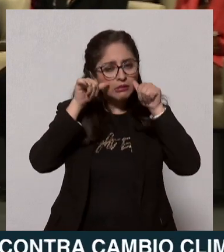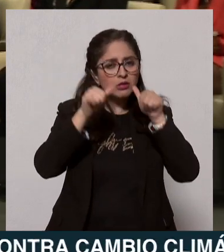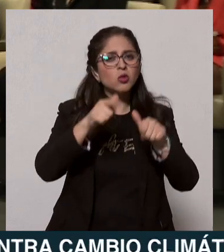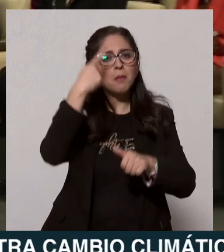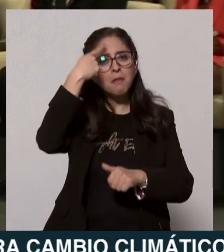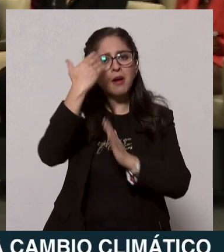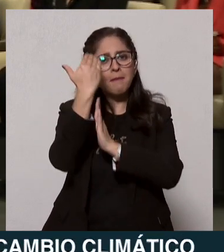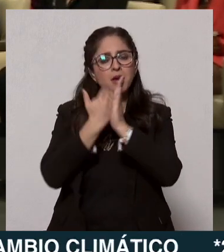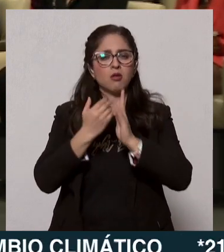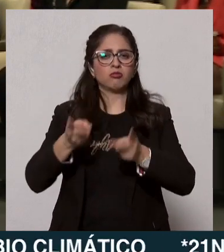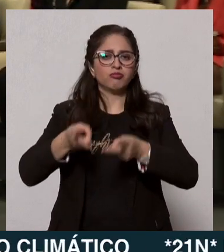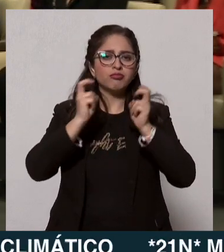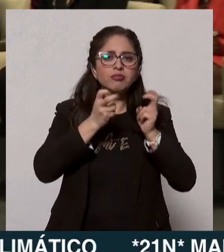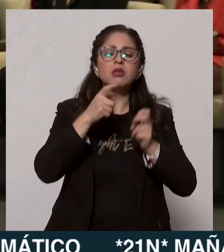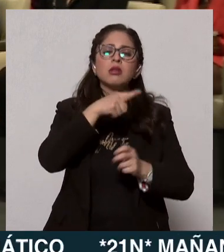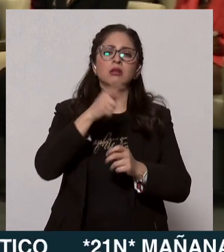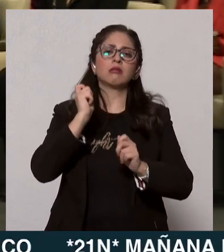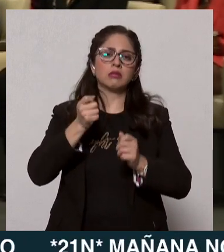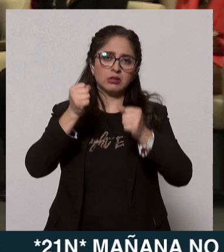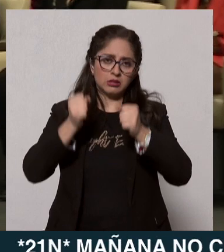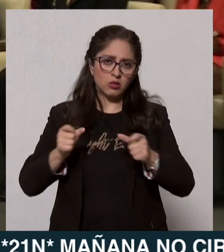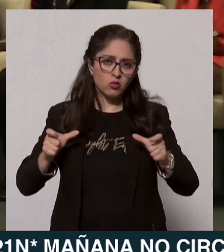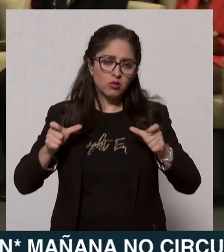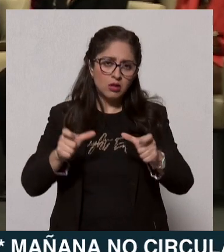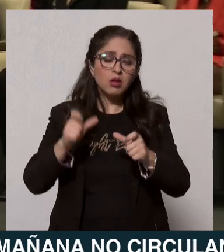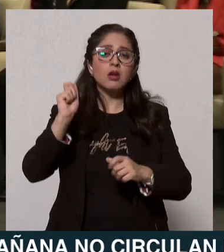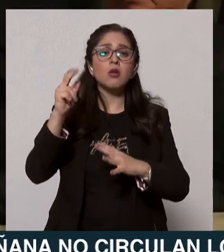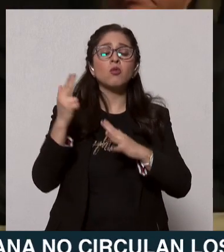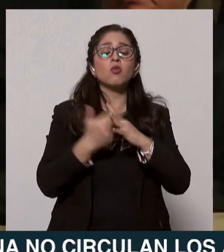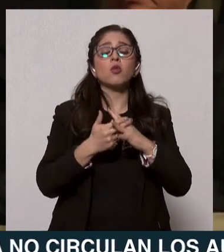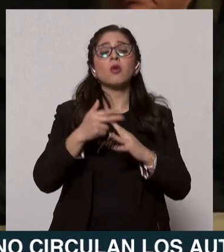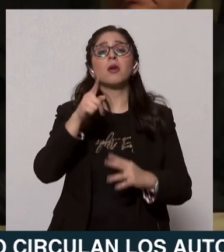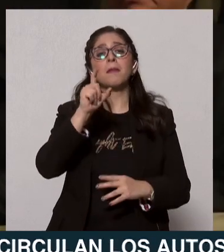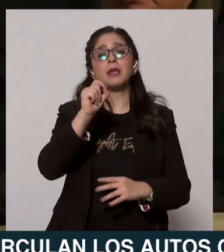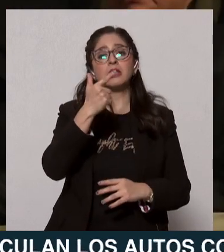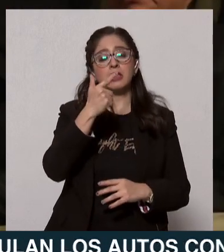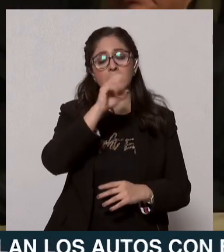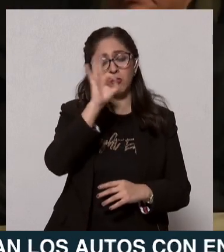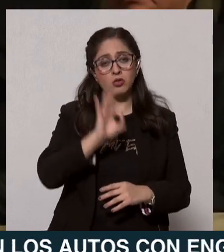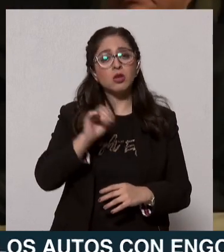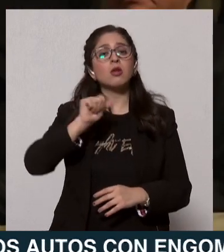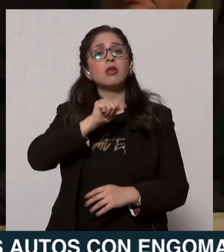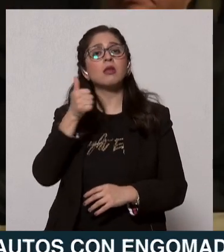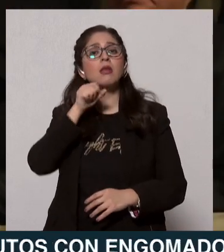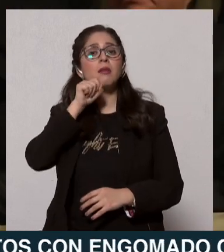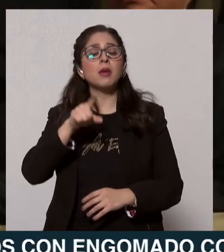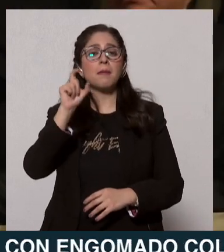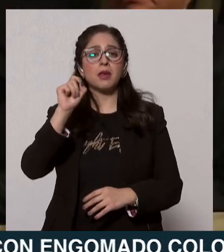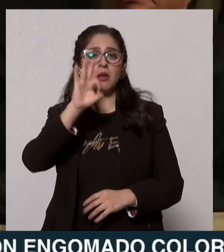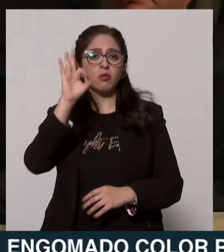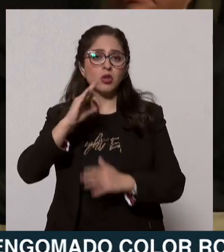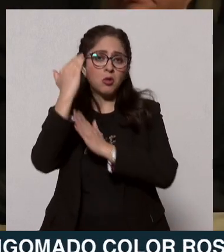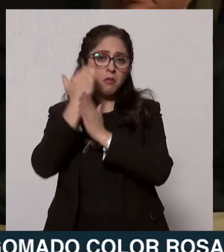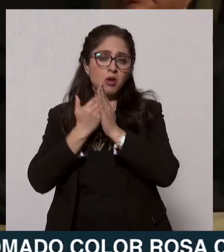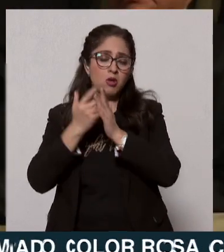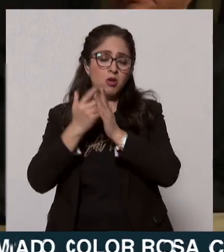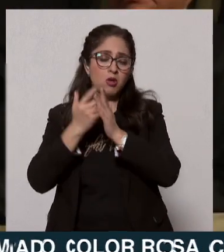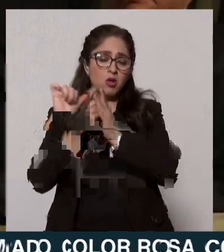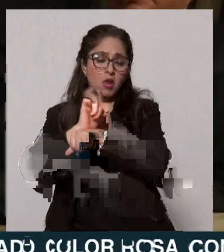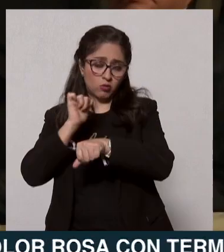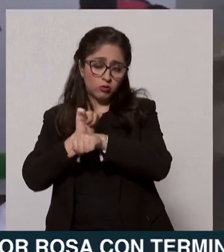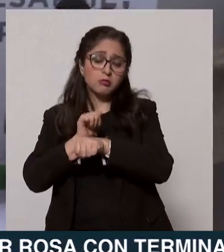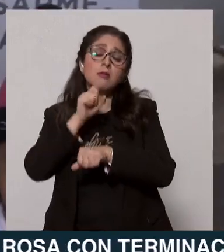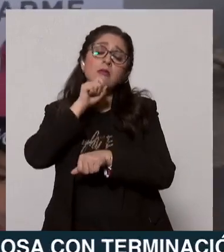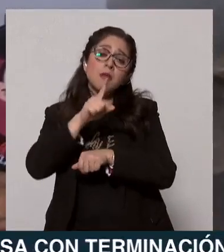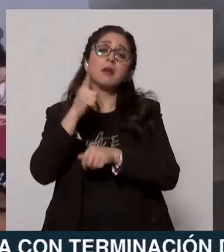embargo, destacó que se ha logrado reducir los homicidios 27% y 20% el robo de vehículo. Además, señaló que